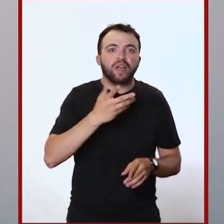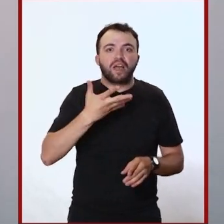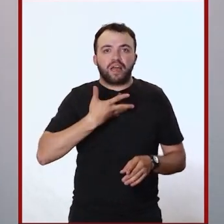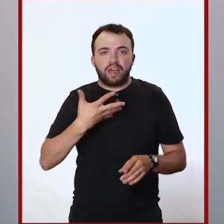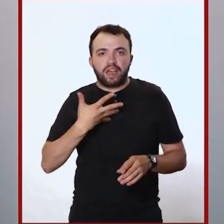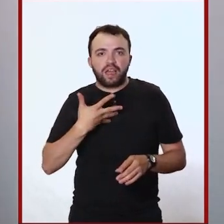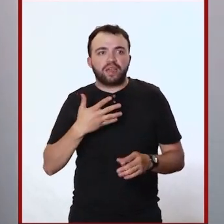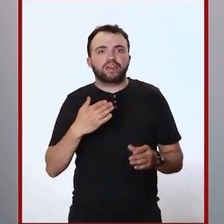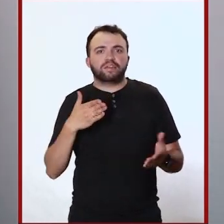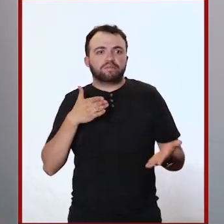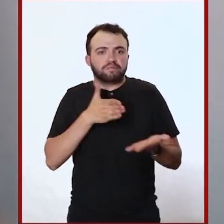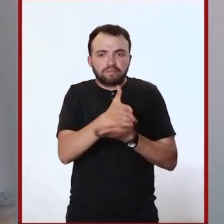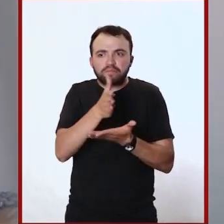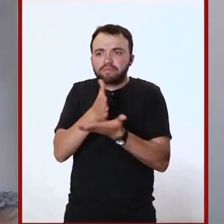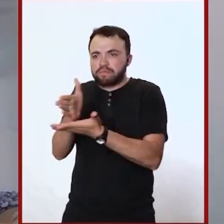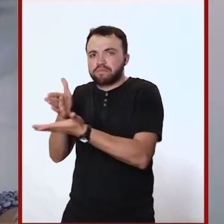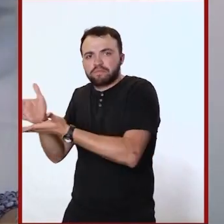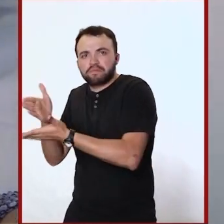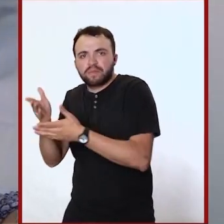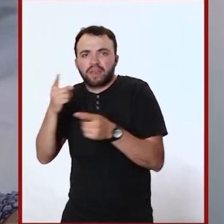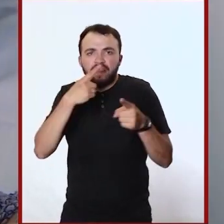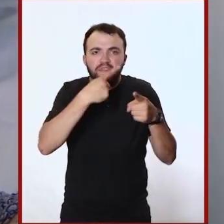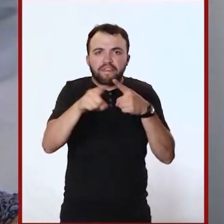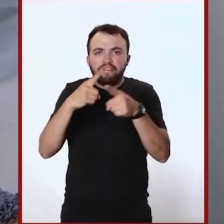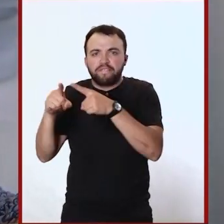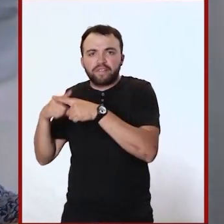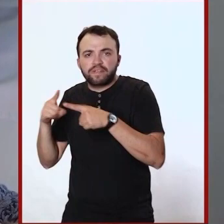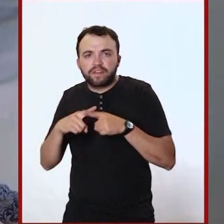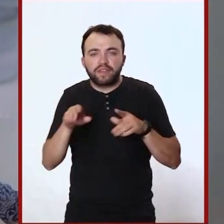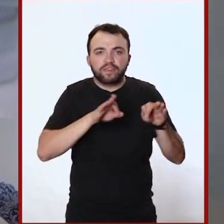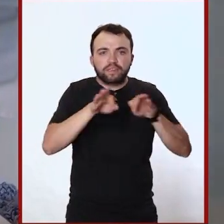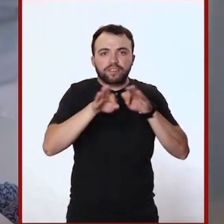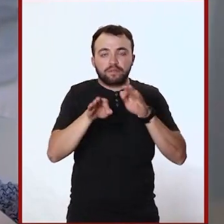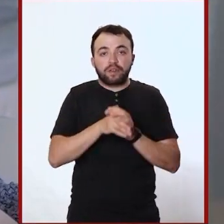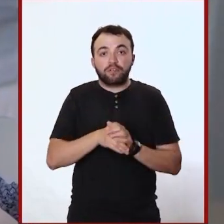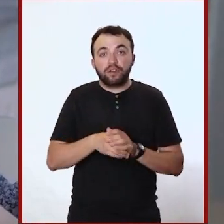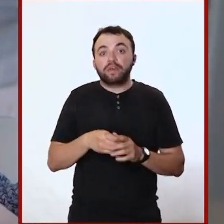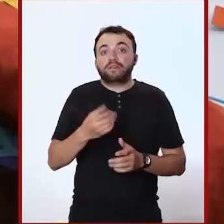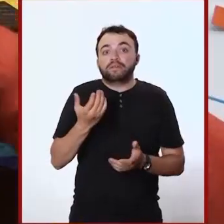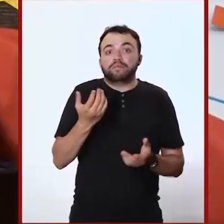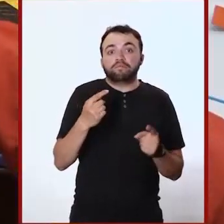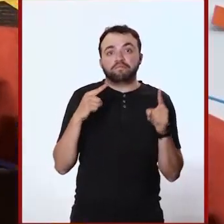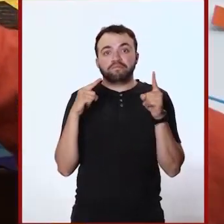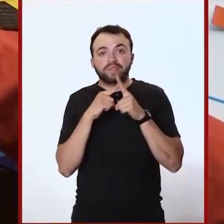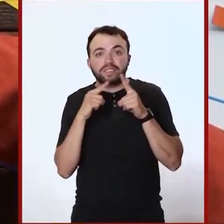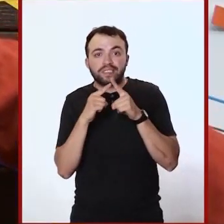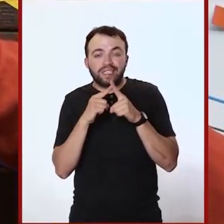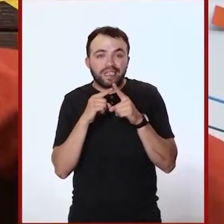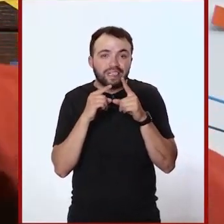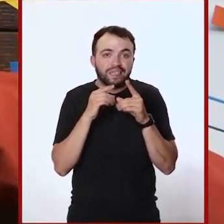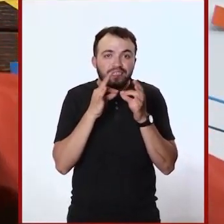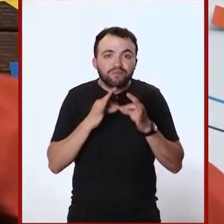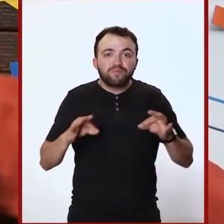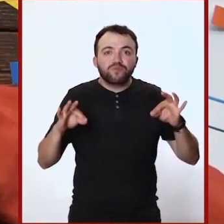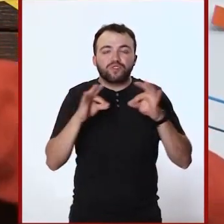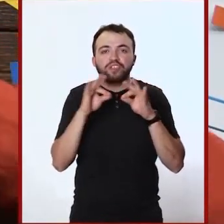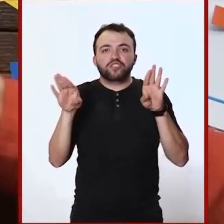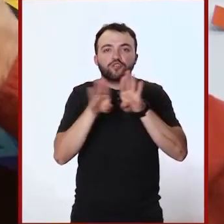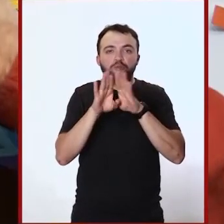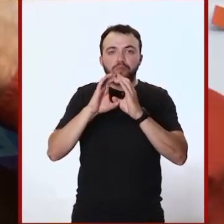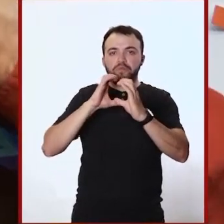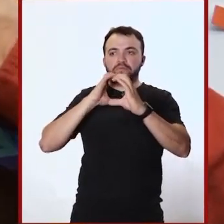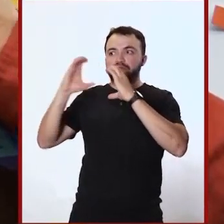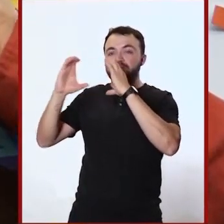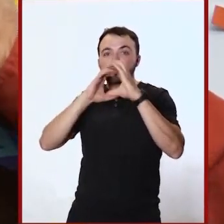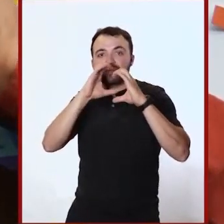diferentes espacios de trabajo. Y es una tarea importante también en temas de comunicación. O sea, creo que la comunicación